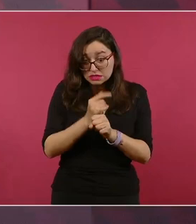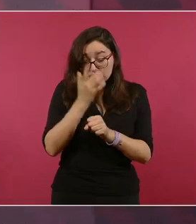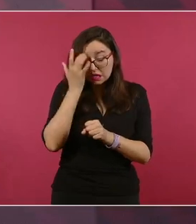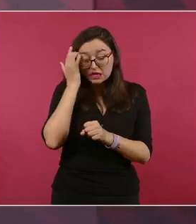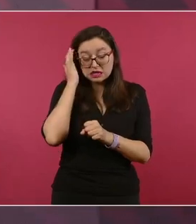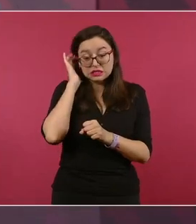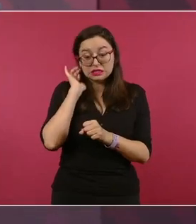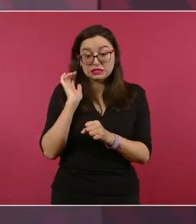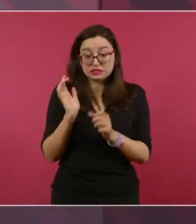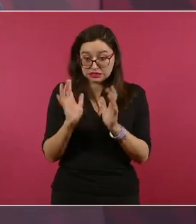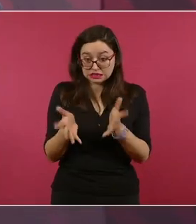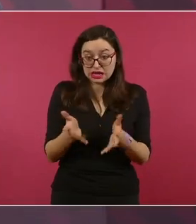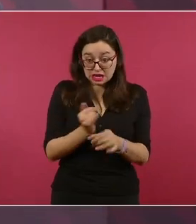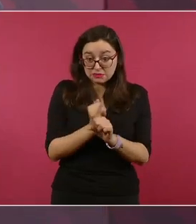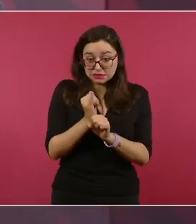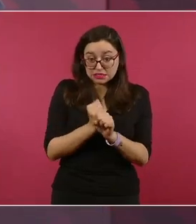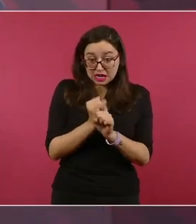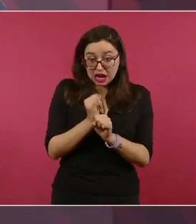estos grupos,